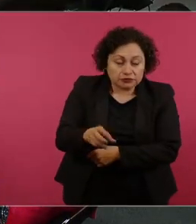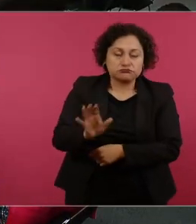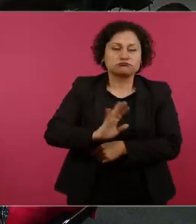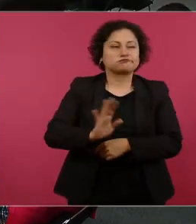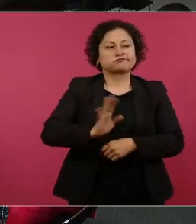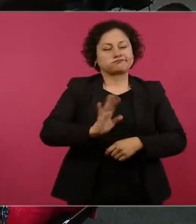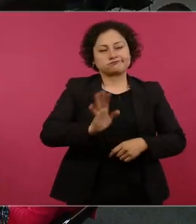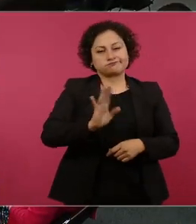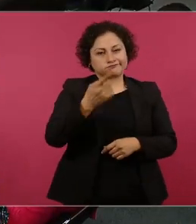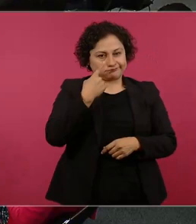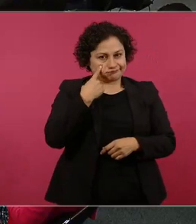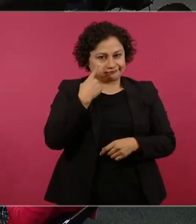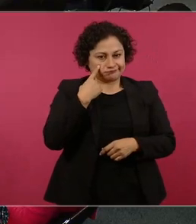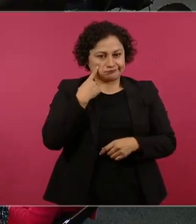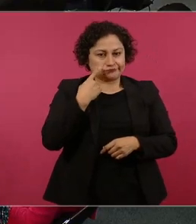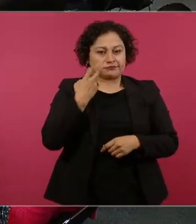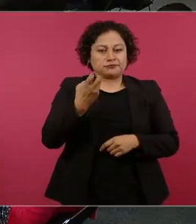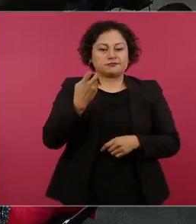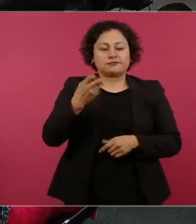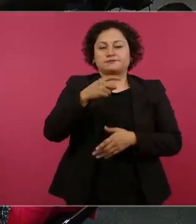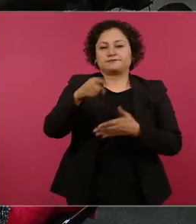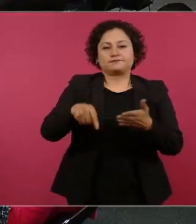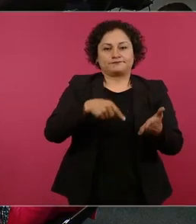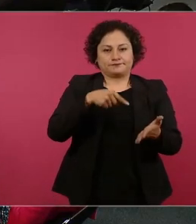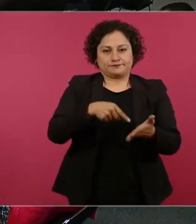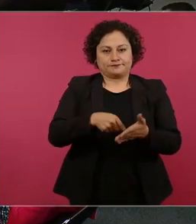no no en esta